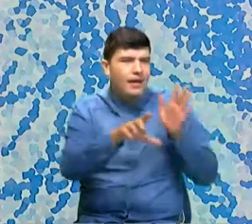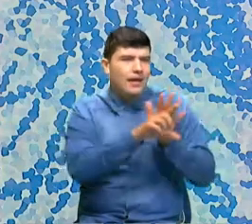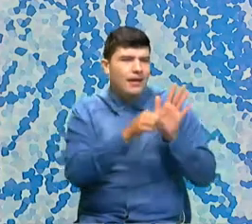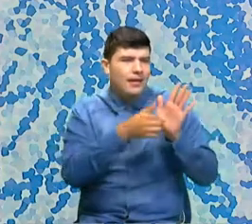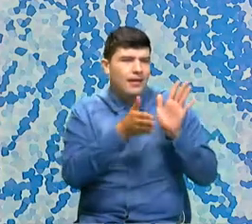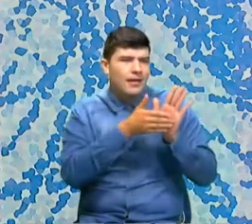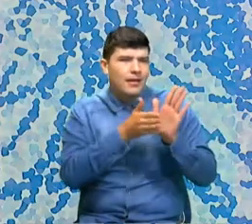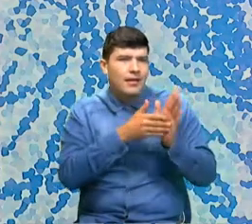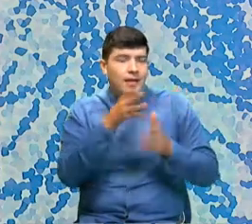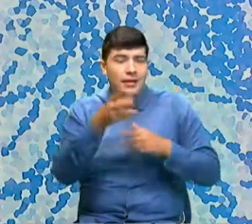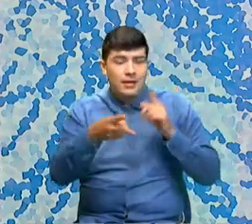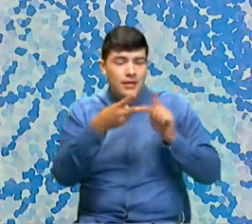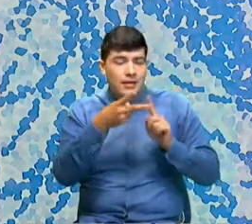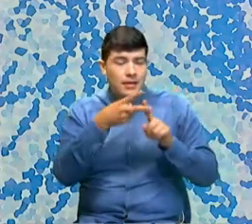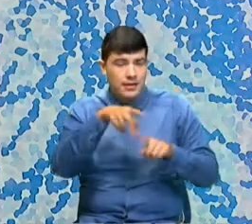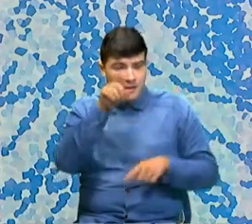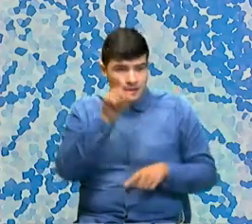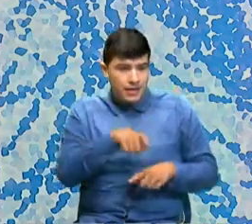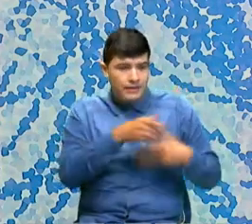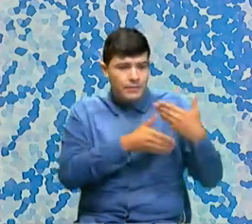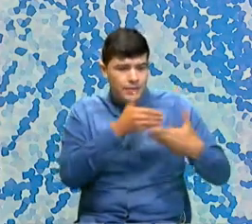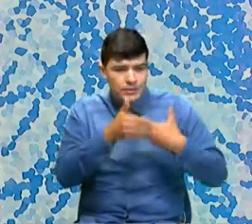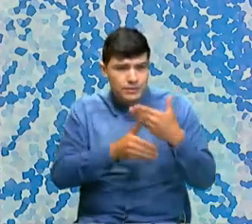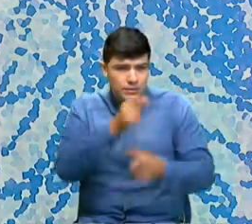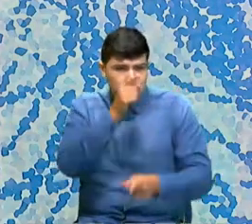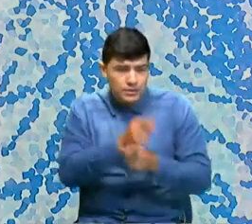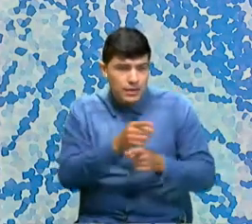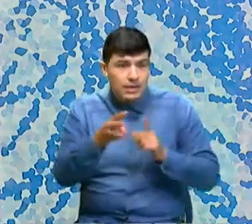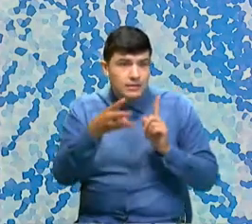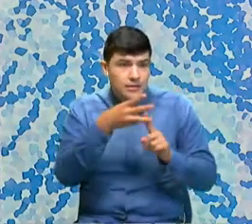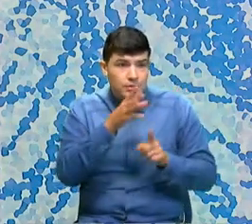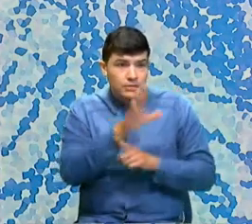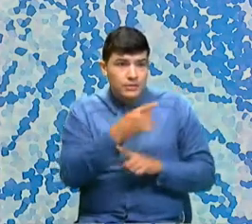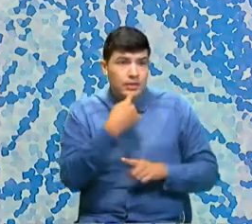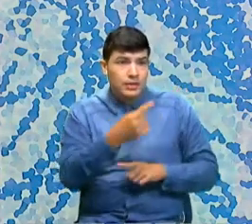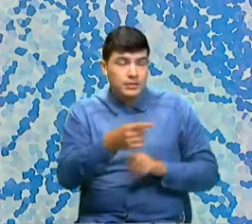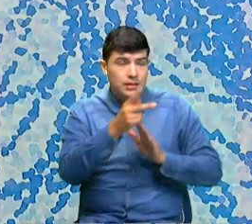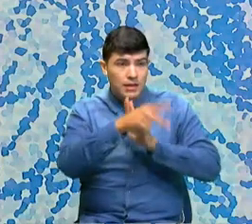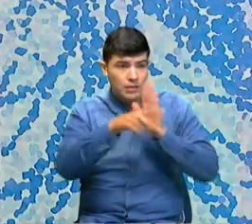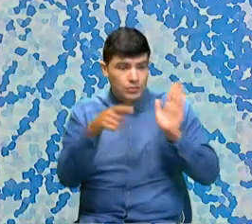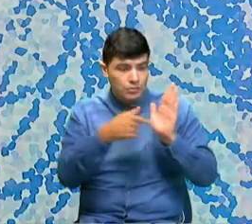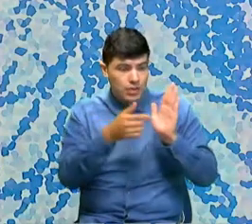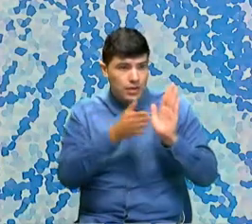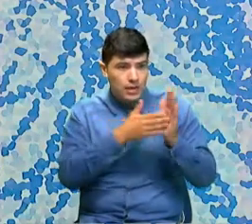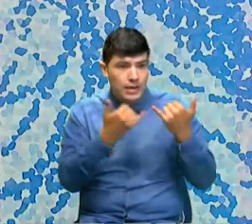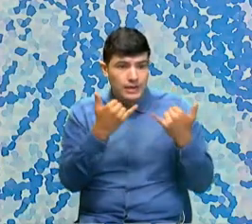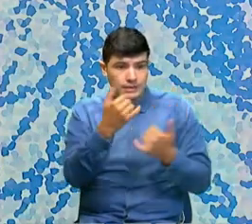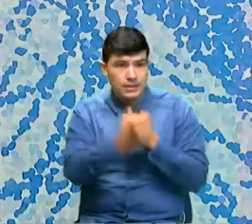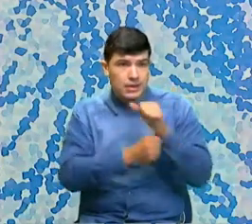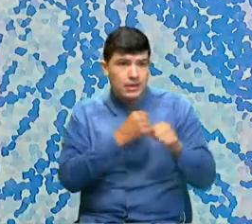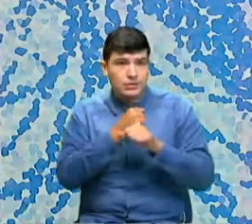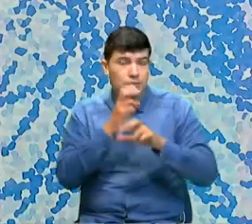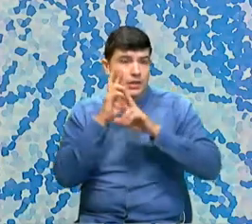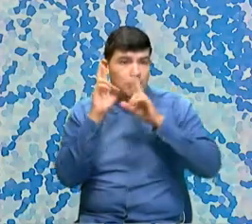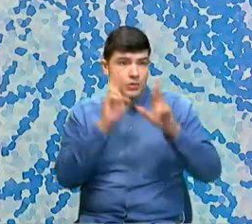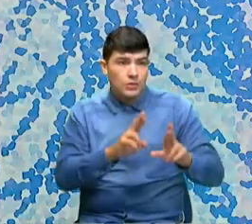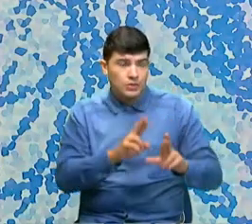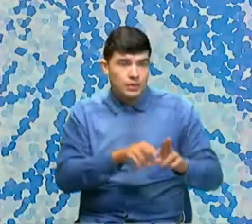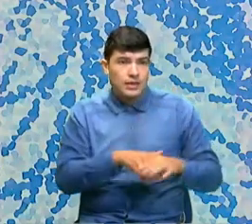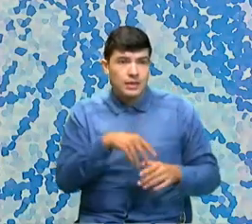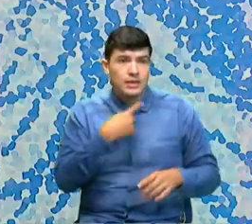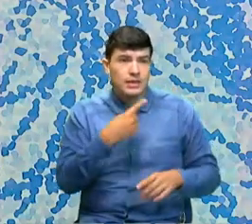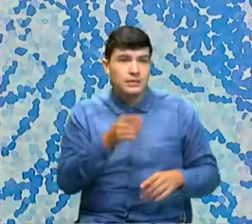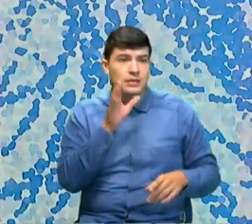Okay. Segundo, debe haber un procedimiento. Tercero, según el fallo de la Corte que salió este año, tiene